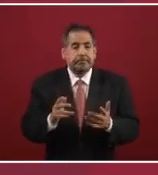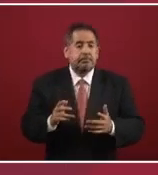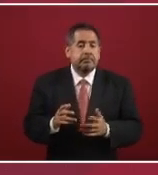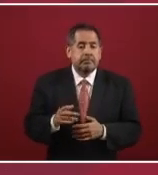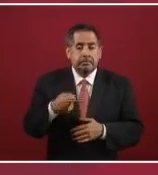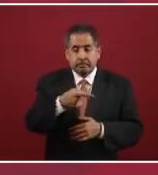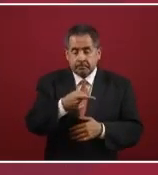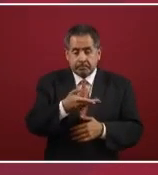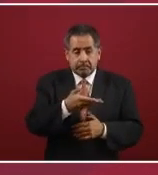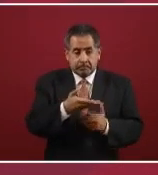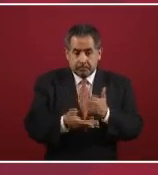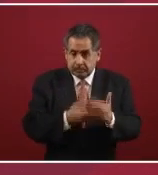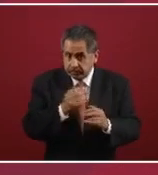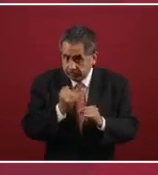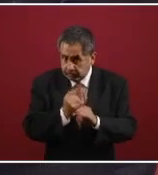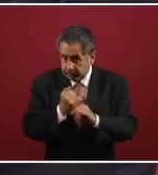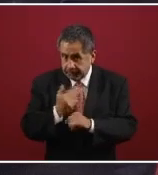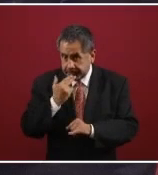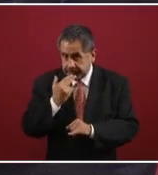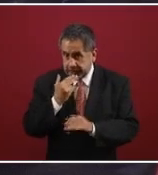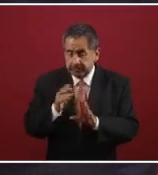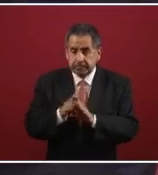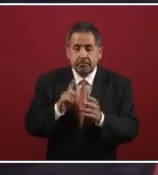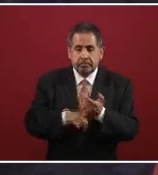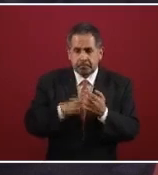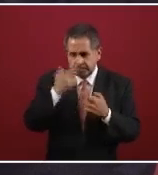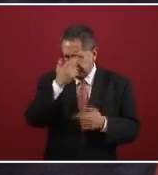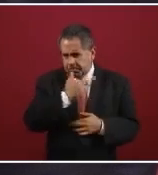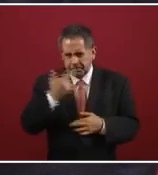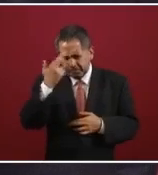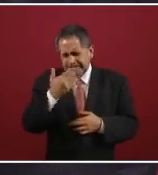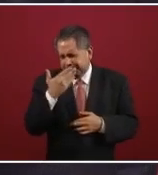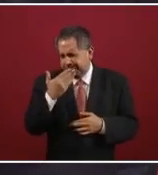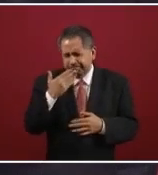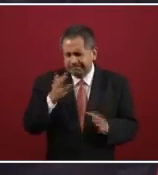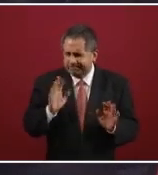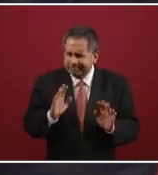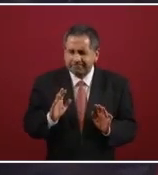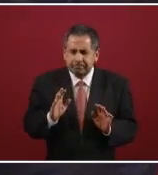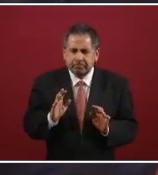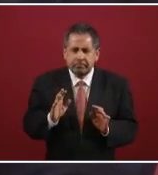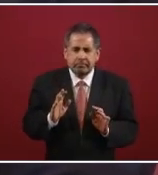de estos servicios revisar bien